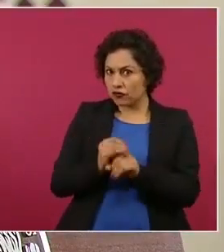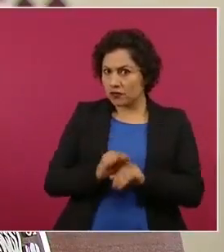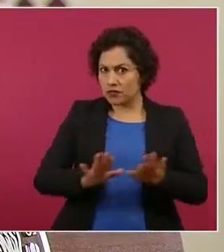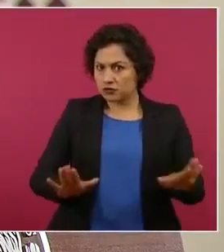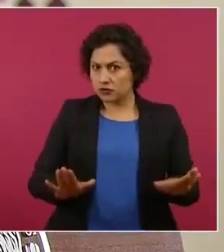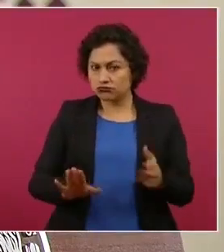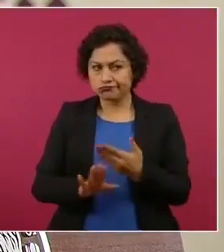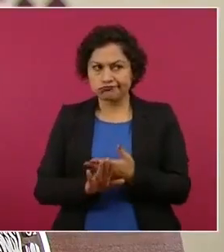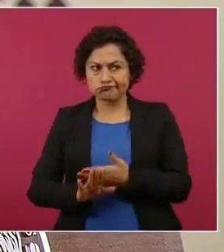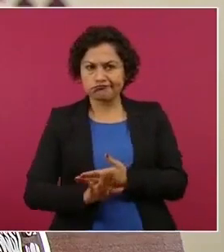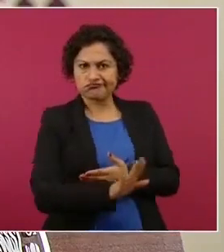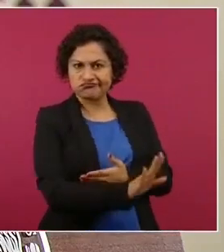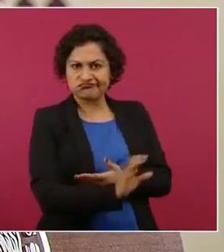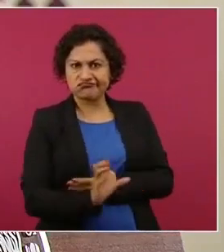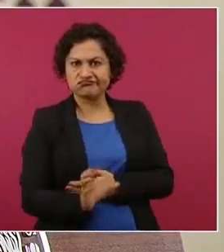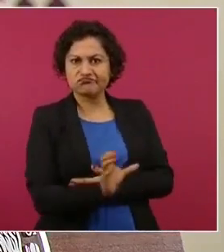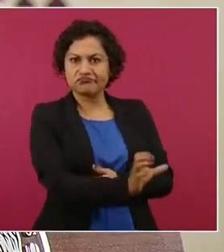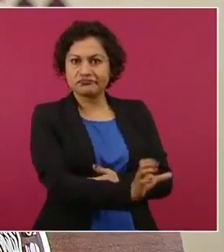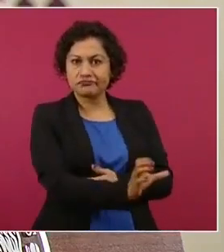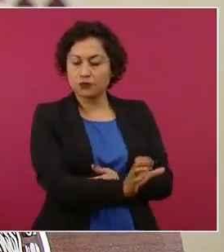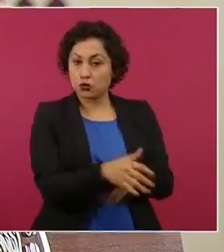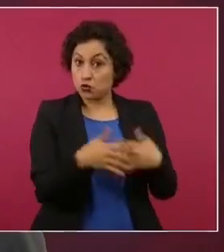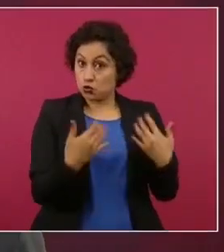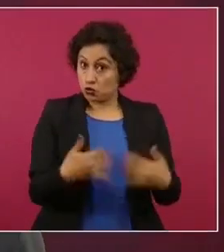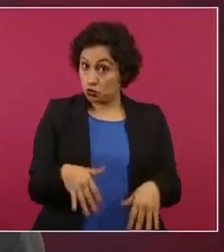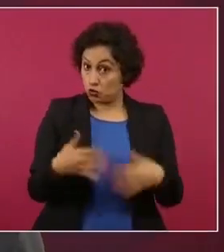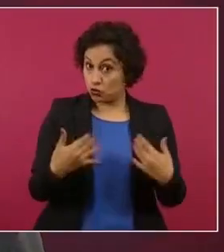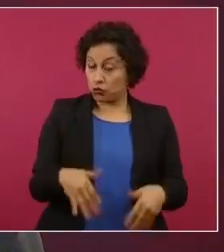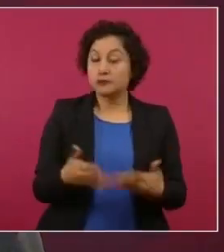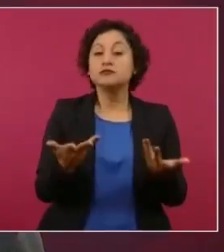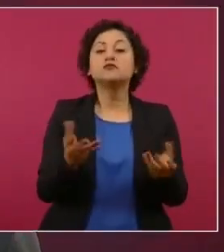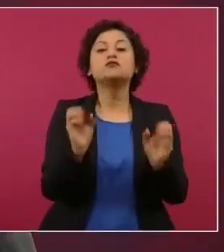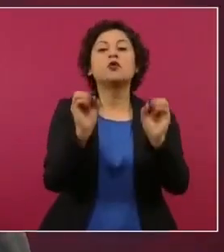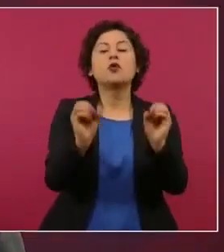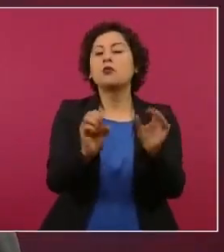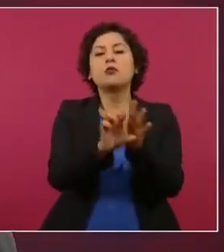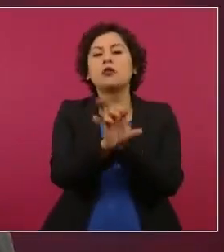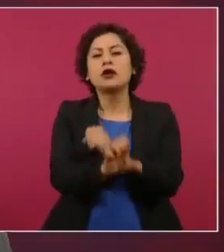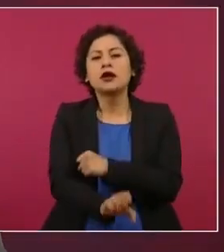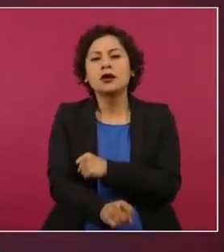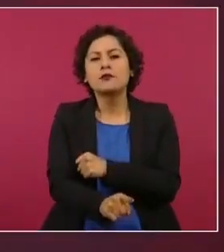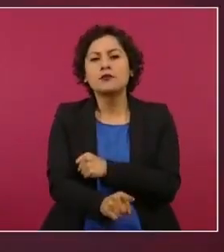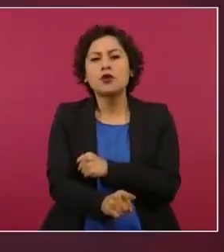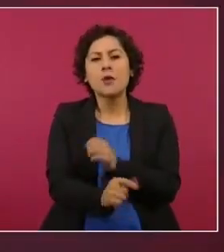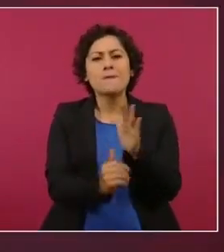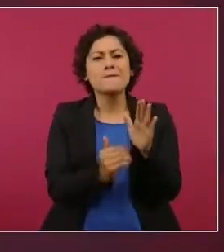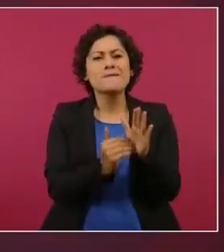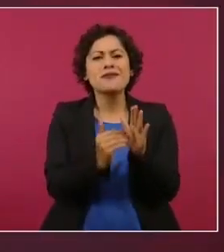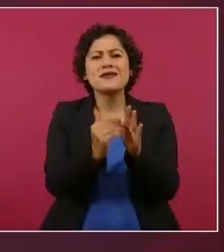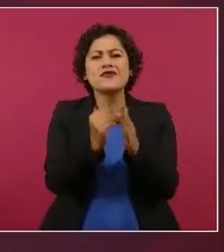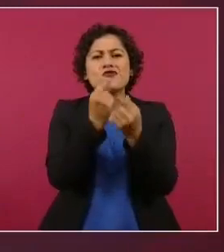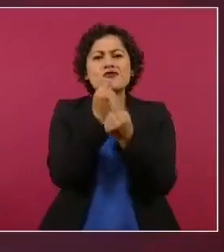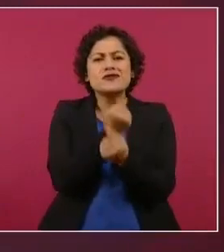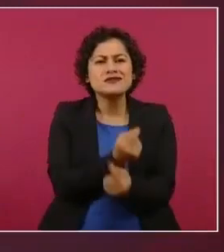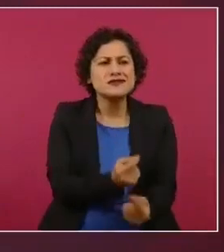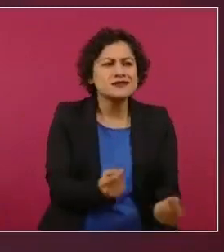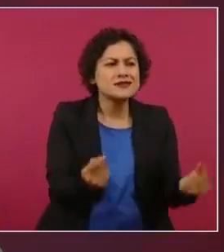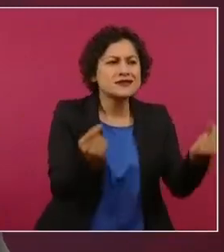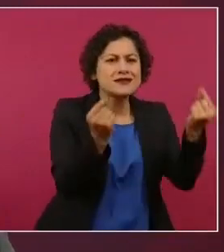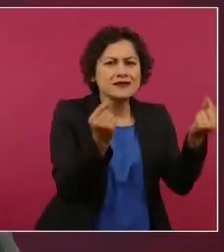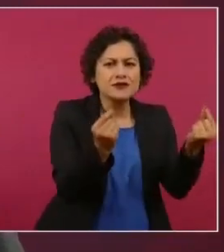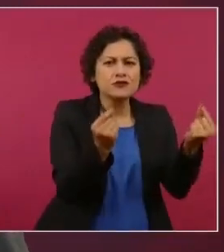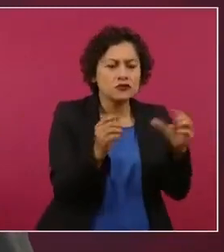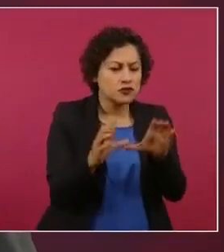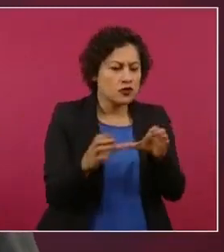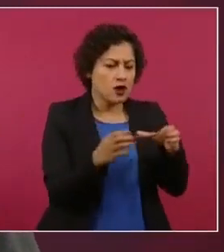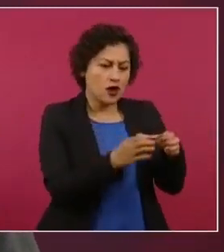severa marginación significa que millones de niños pueden para siempre quedar en desventaja frente a sus contemporáneos